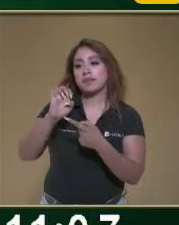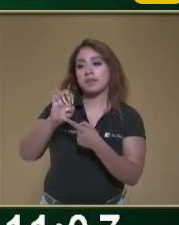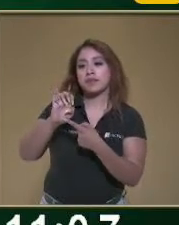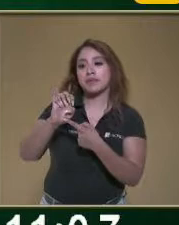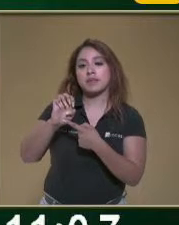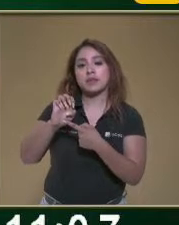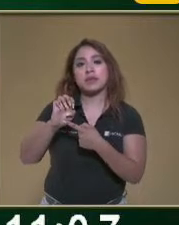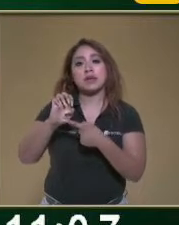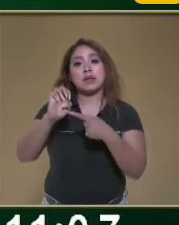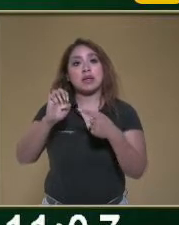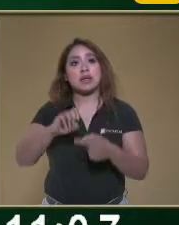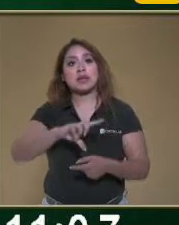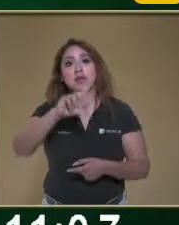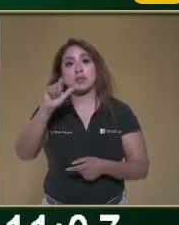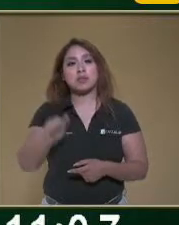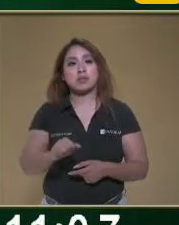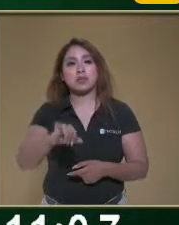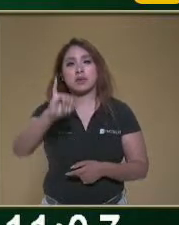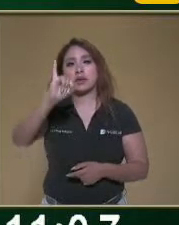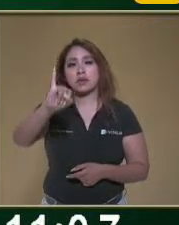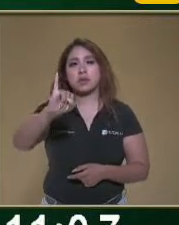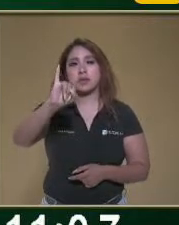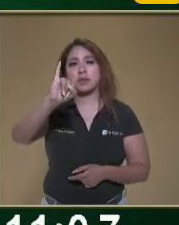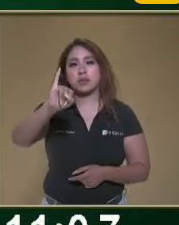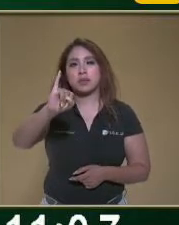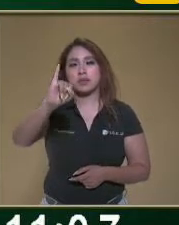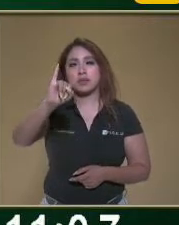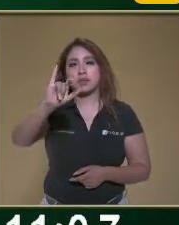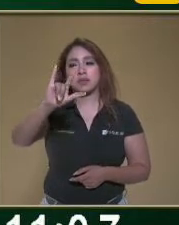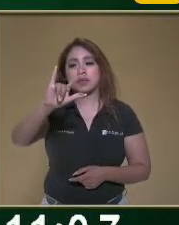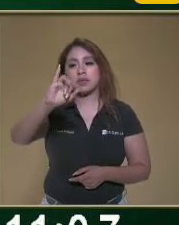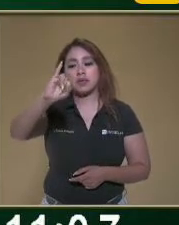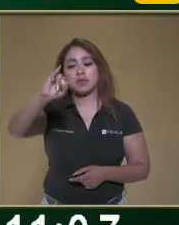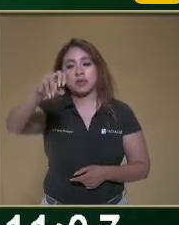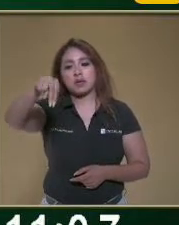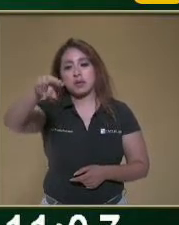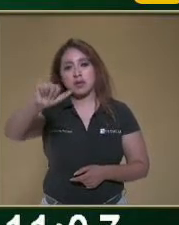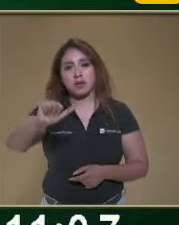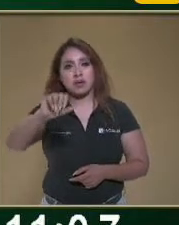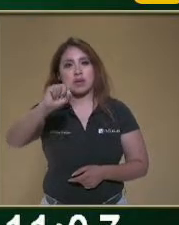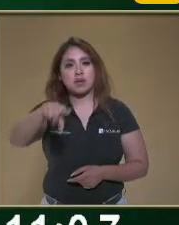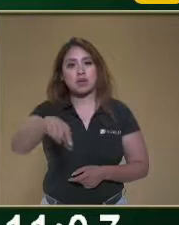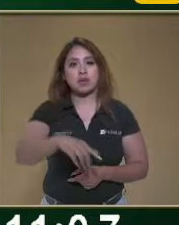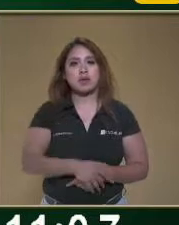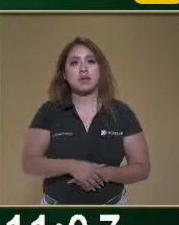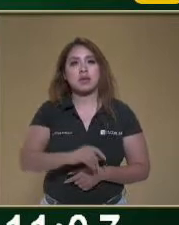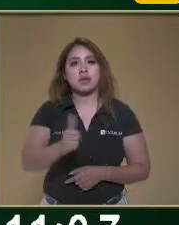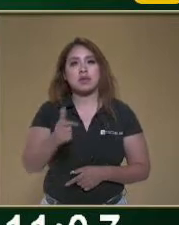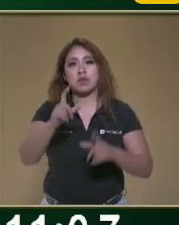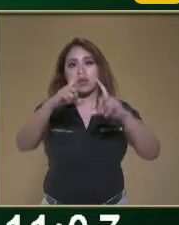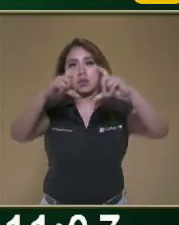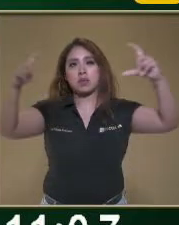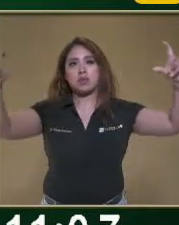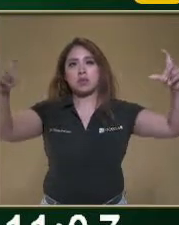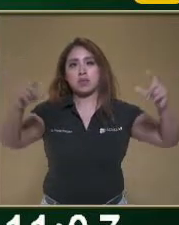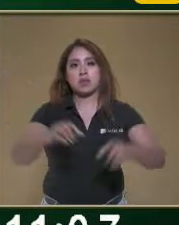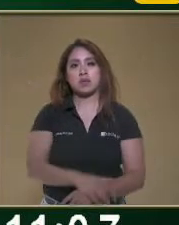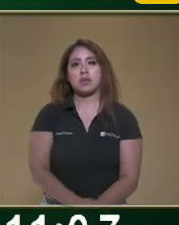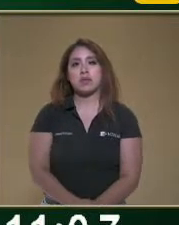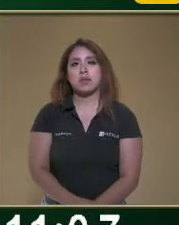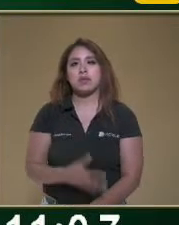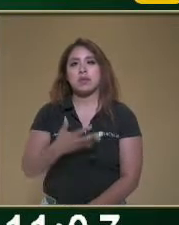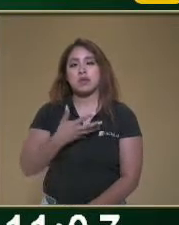de Iliana. Ahora tenemos la siguiente parte del alfabeto y tenemos a dos alumnos aquí. Tenemos a Manuel y